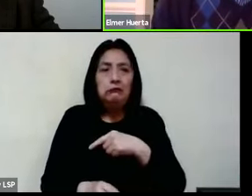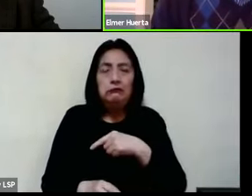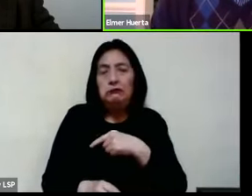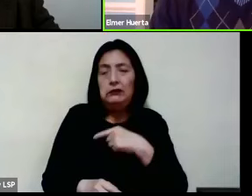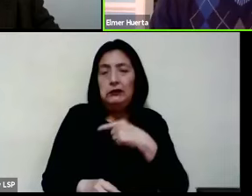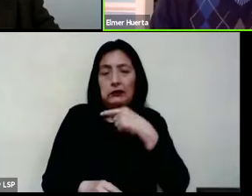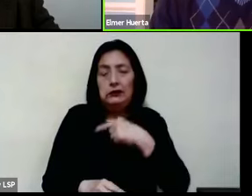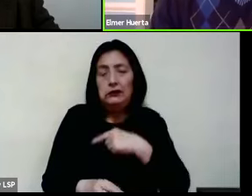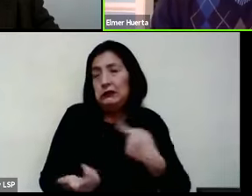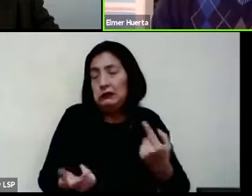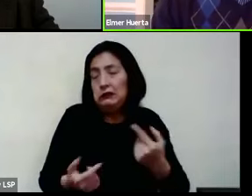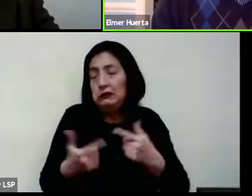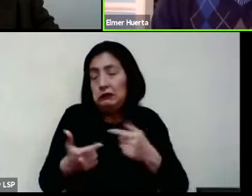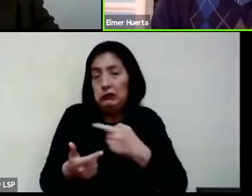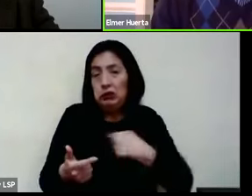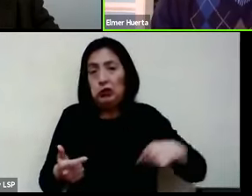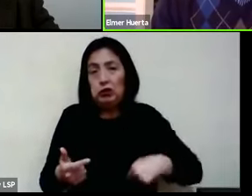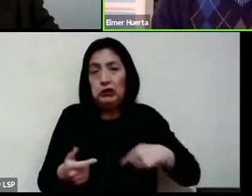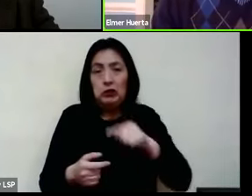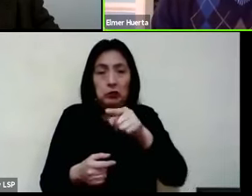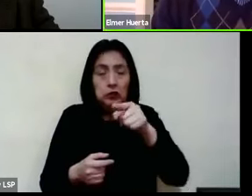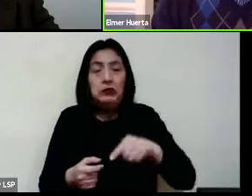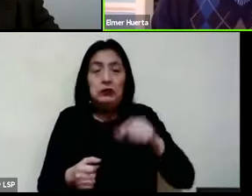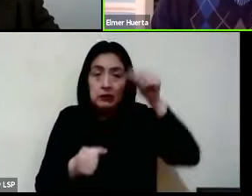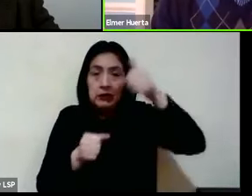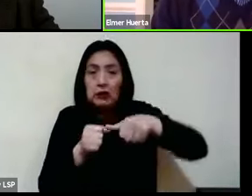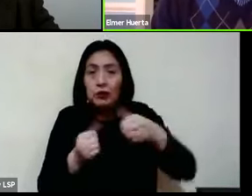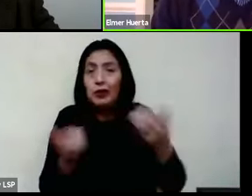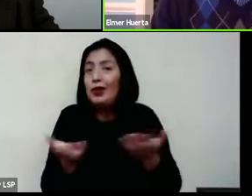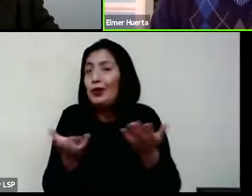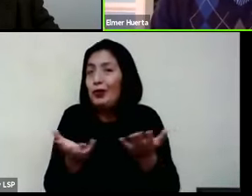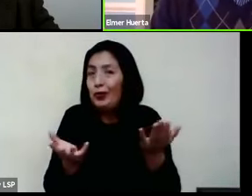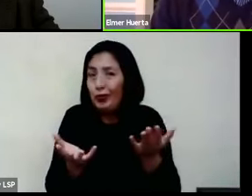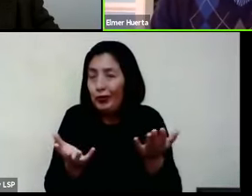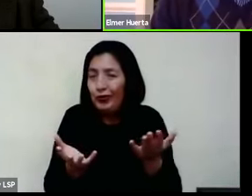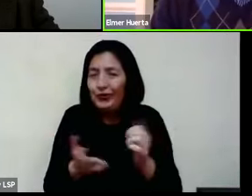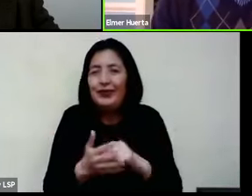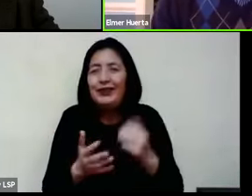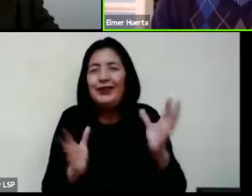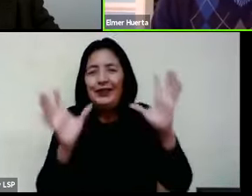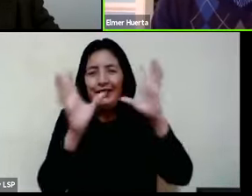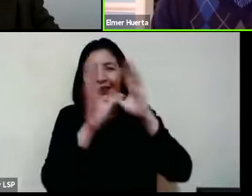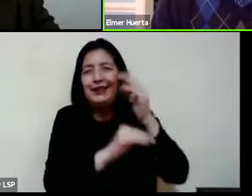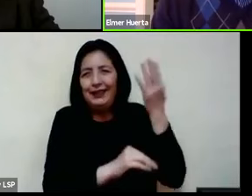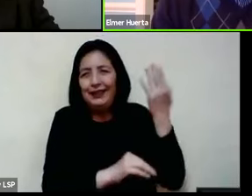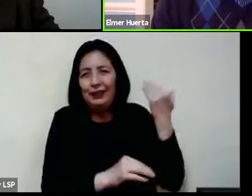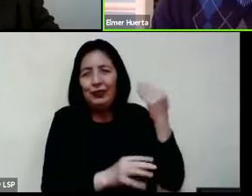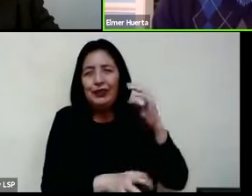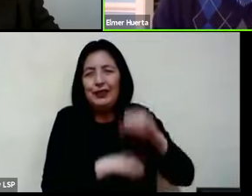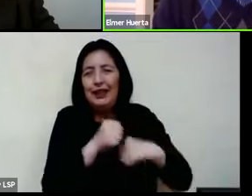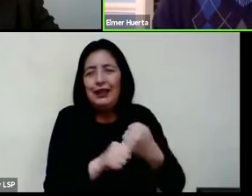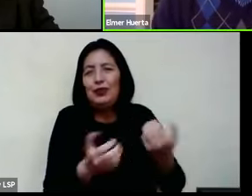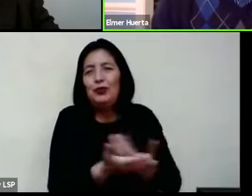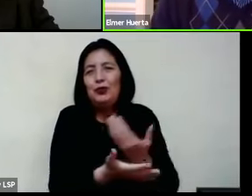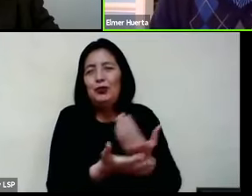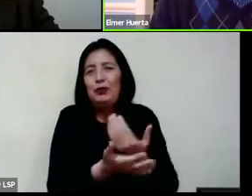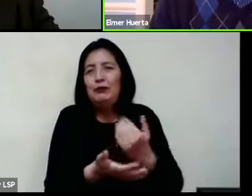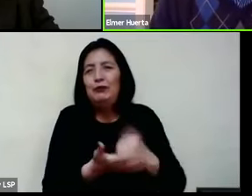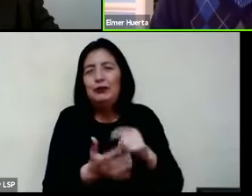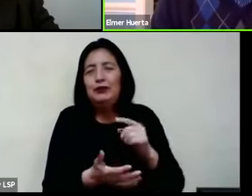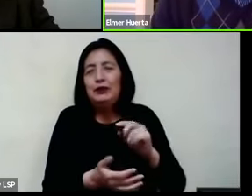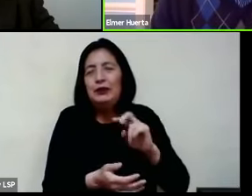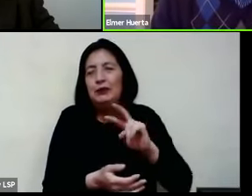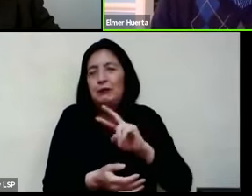en este momento se deben acordar en dónde estuvieron la noche de Año Nuevo de este año